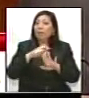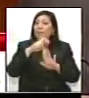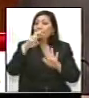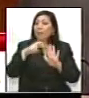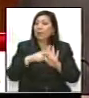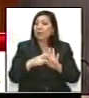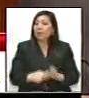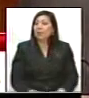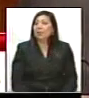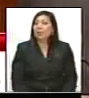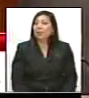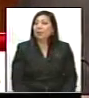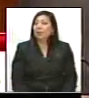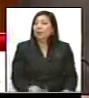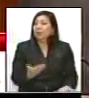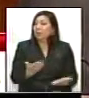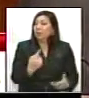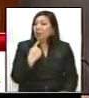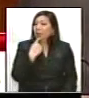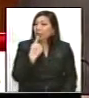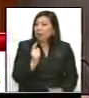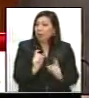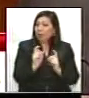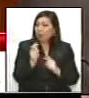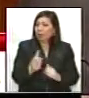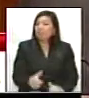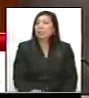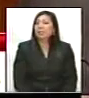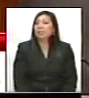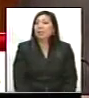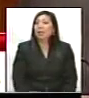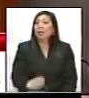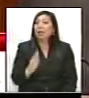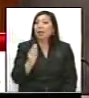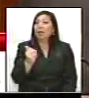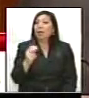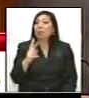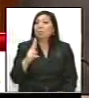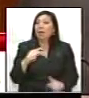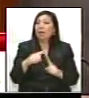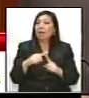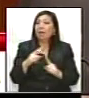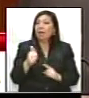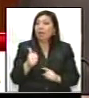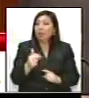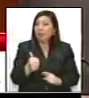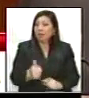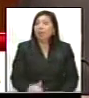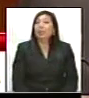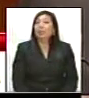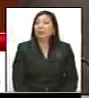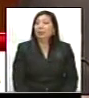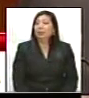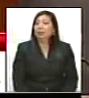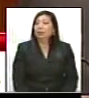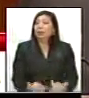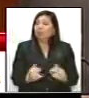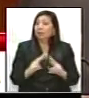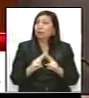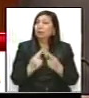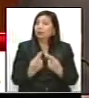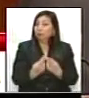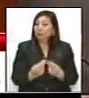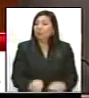a pesar que se le dijo a la congresista ros a bartra que era conveniente esa sesión